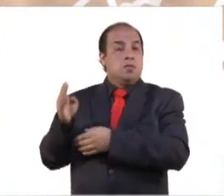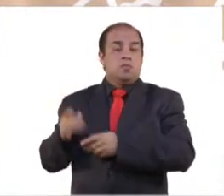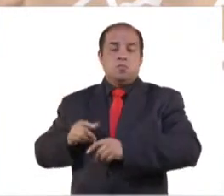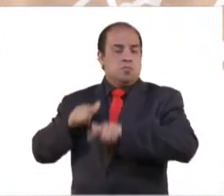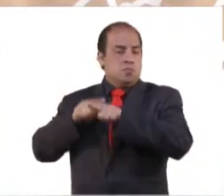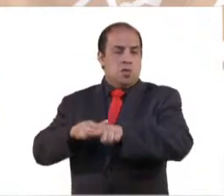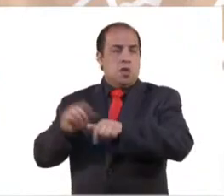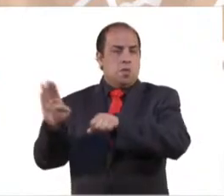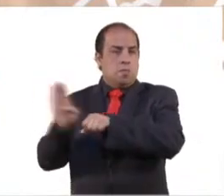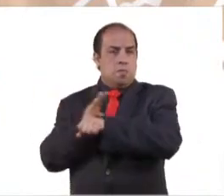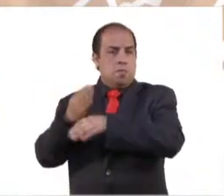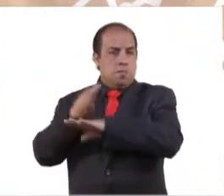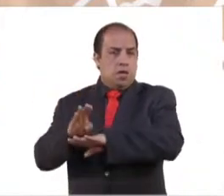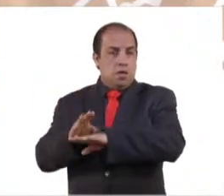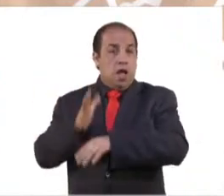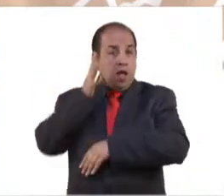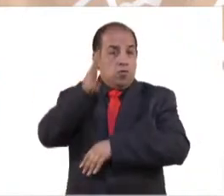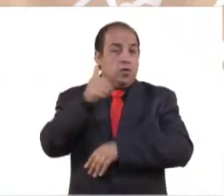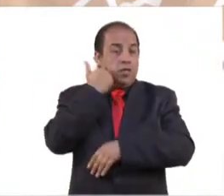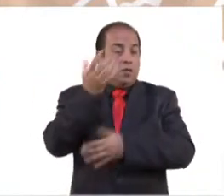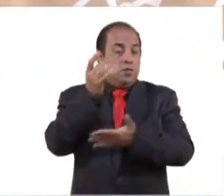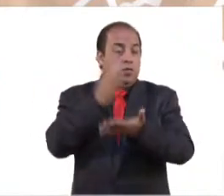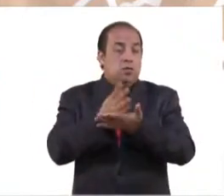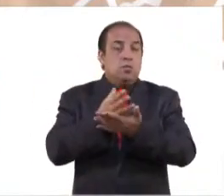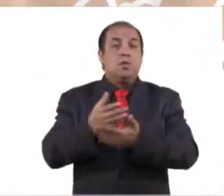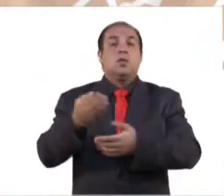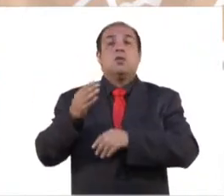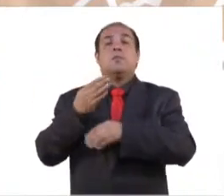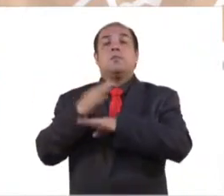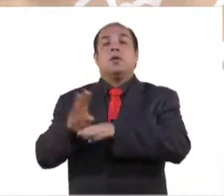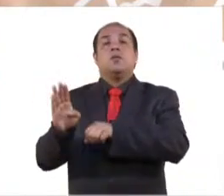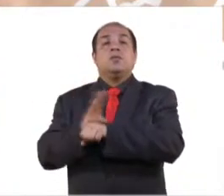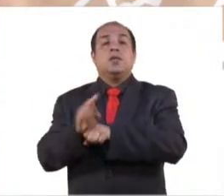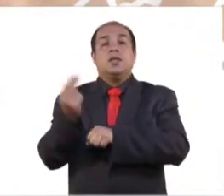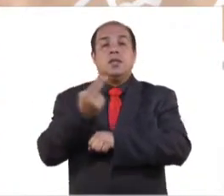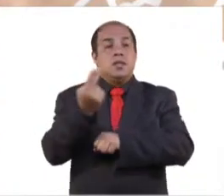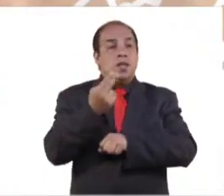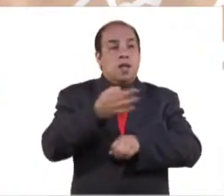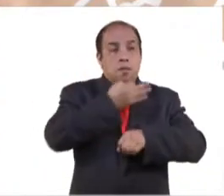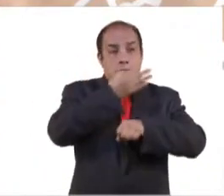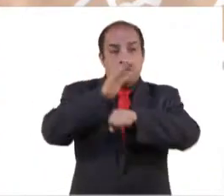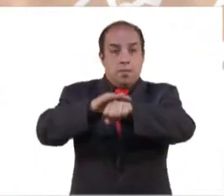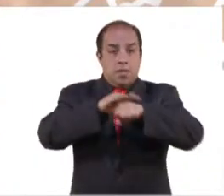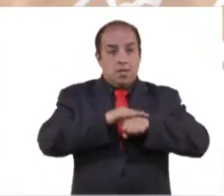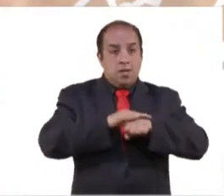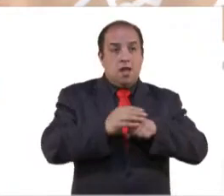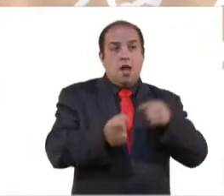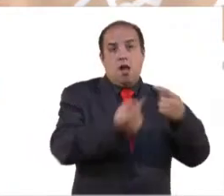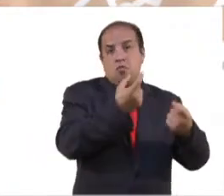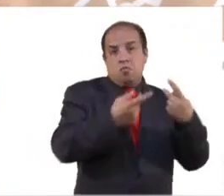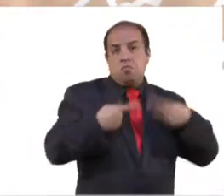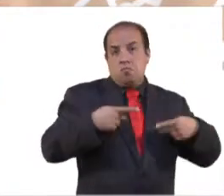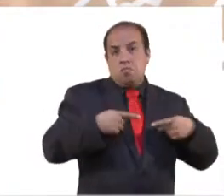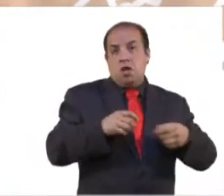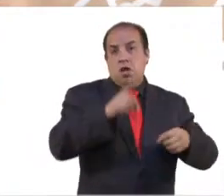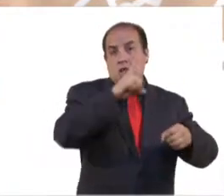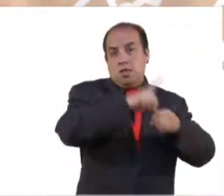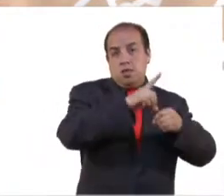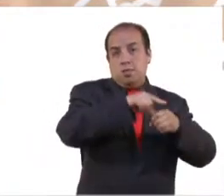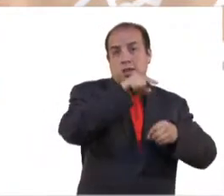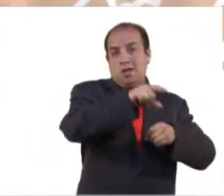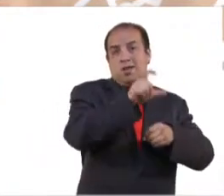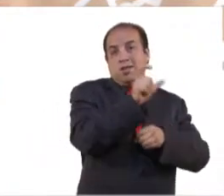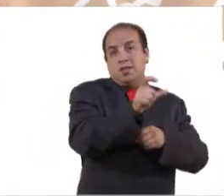Bienestar. Si en el futuro solo quieren tenerla del Banco del Bienestar, pues tendrán que avisar si alguien más les deposita en esa tarjeta, ¿no? Pero de entrada